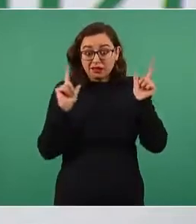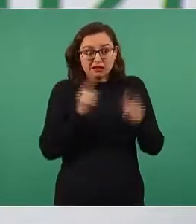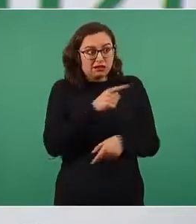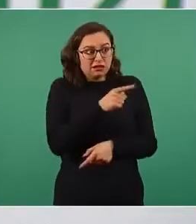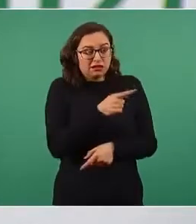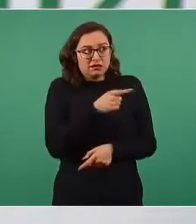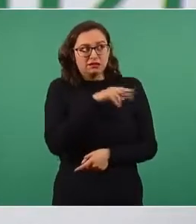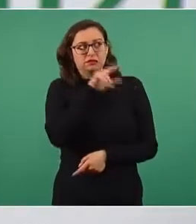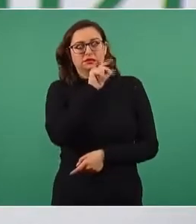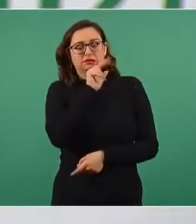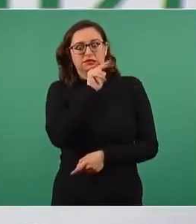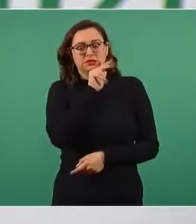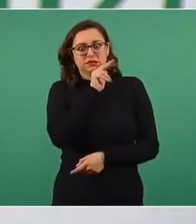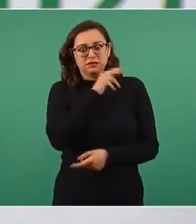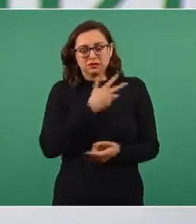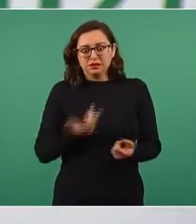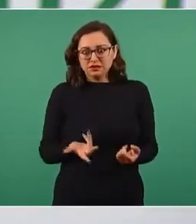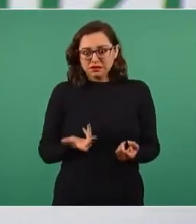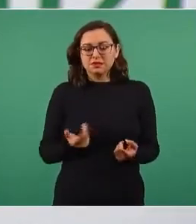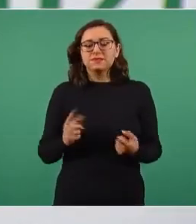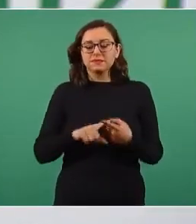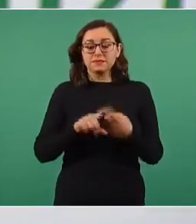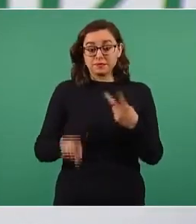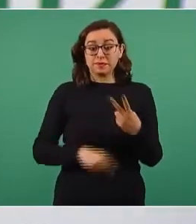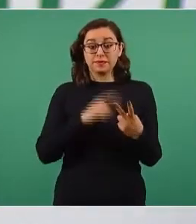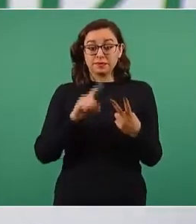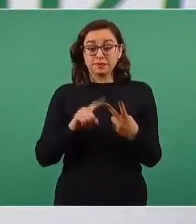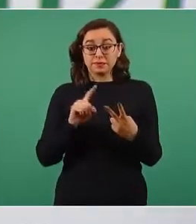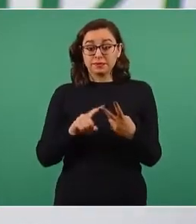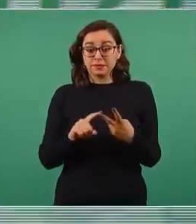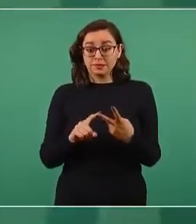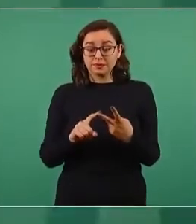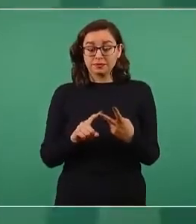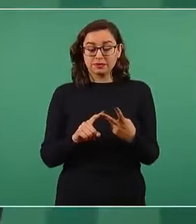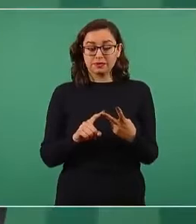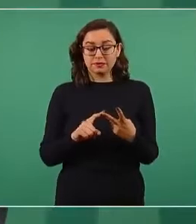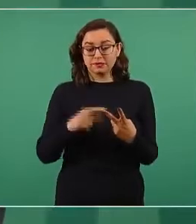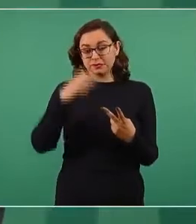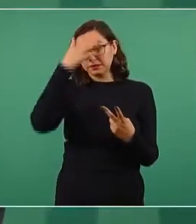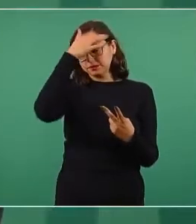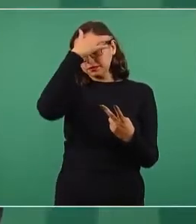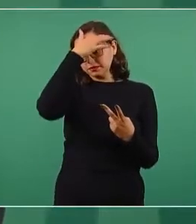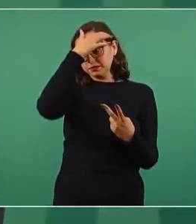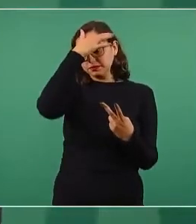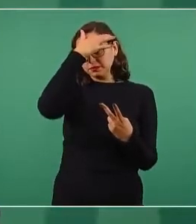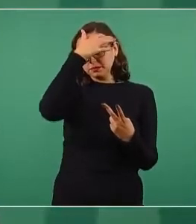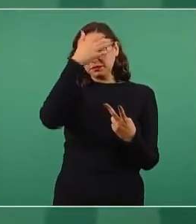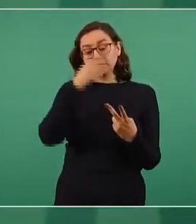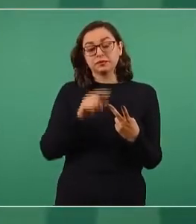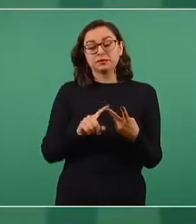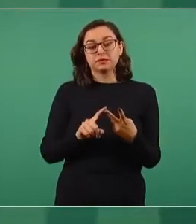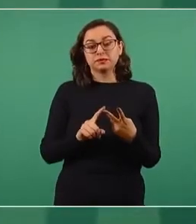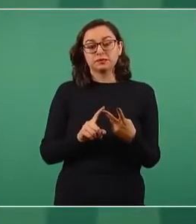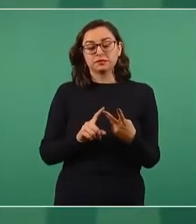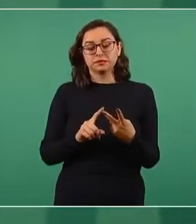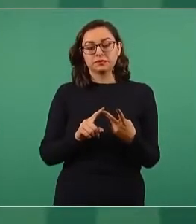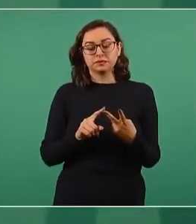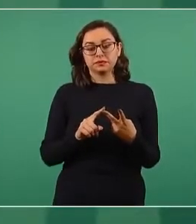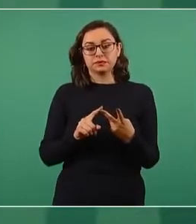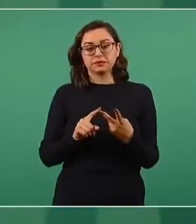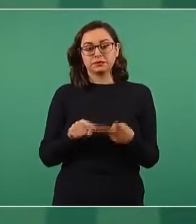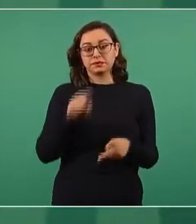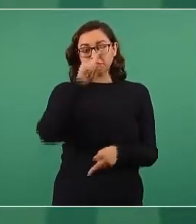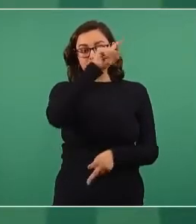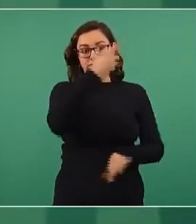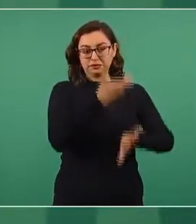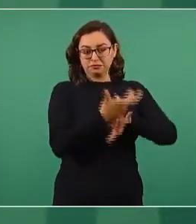tema. El otro tema muy importante es el que tiene que ver con la presencia de los carteles en